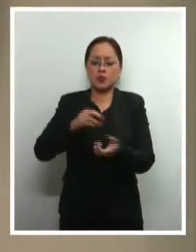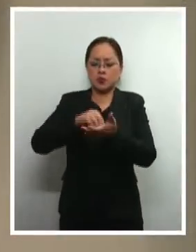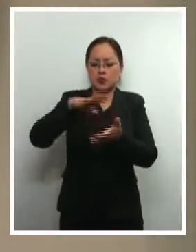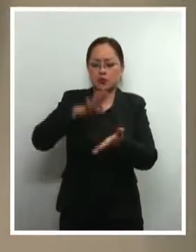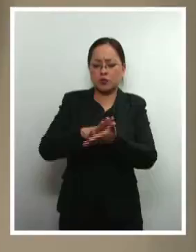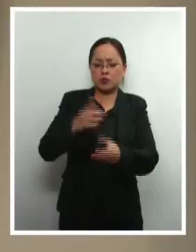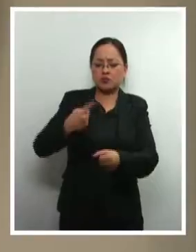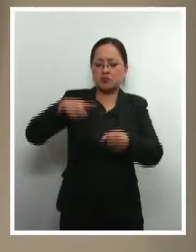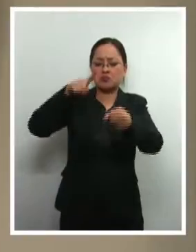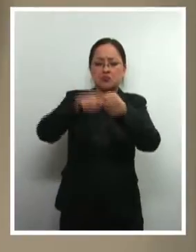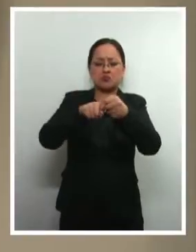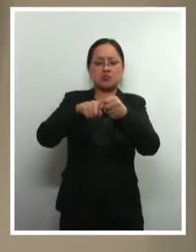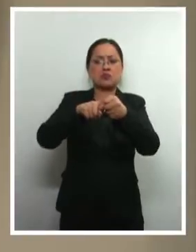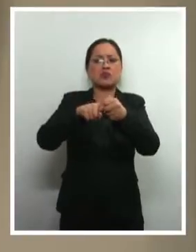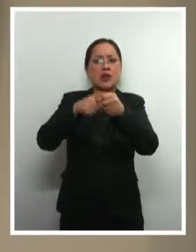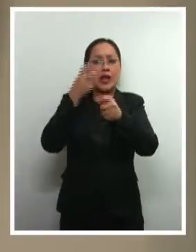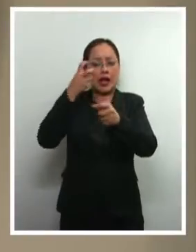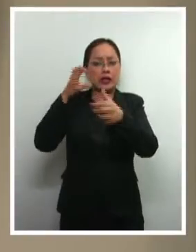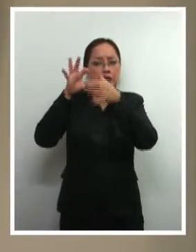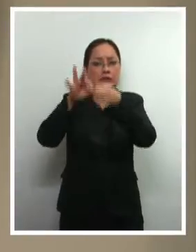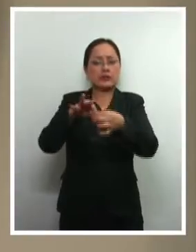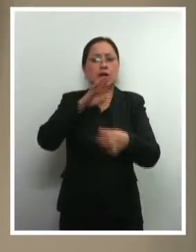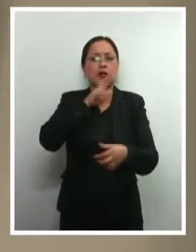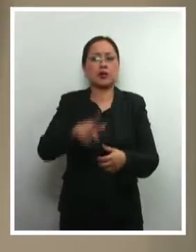registro mediante este sistema.